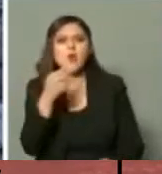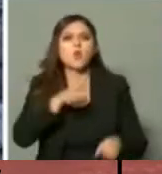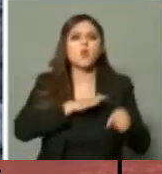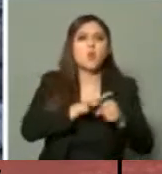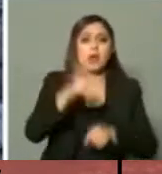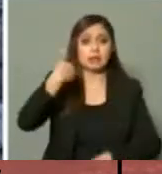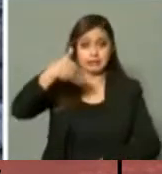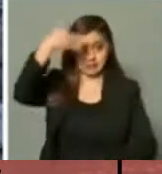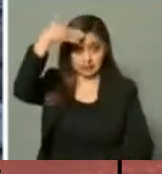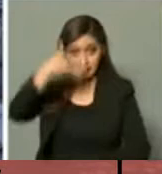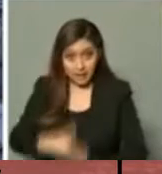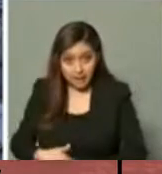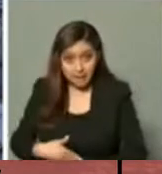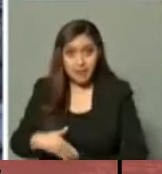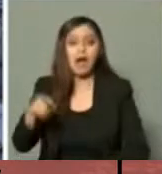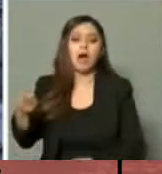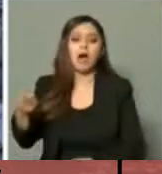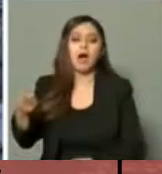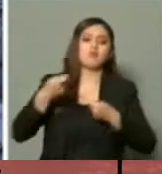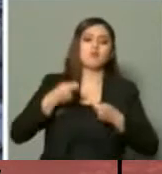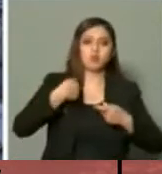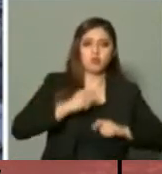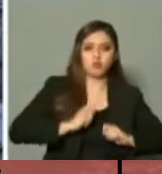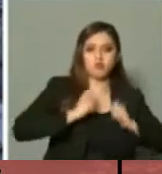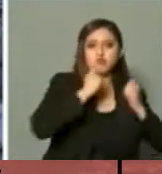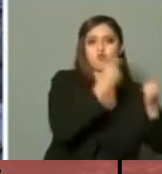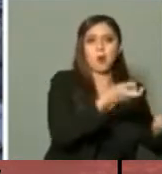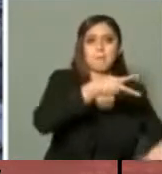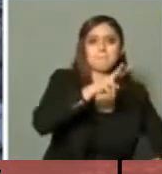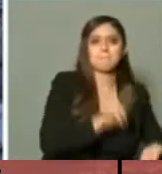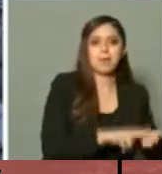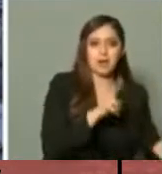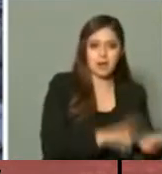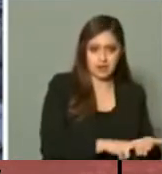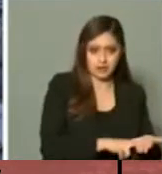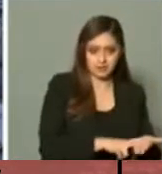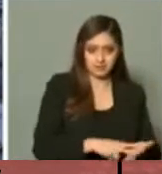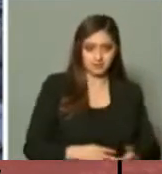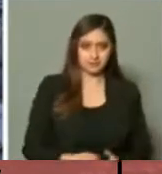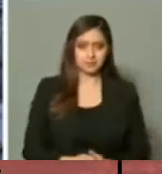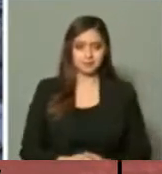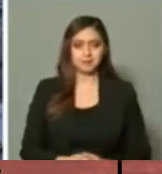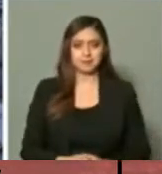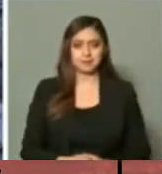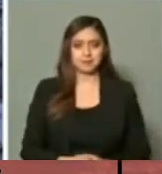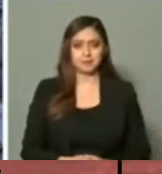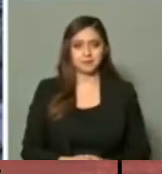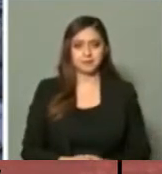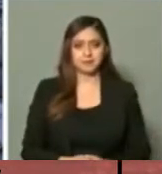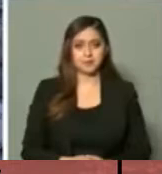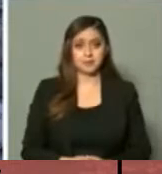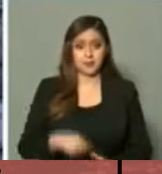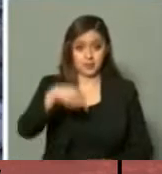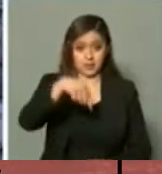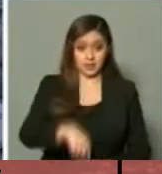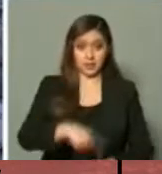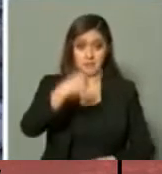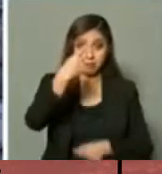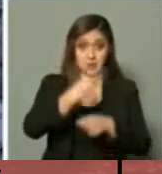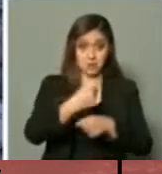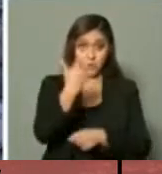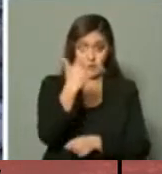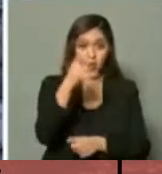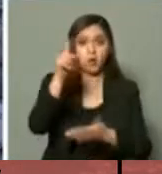y hacerlas valer y respetar ante quien se tenga que realizar. Por esto, este 1 de julio te pido